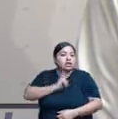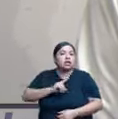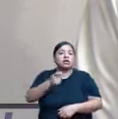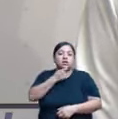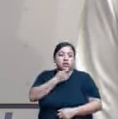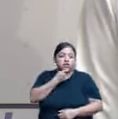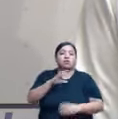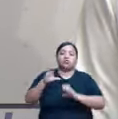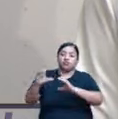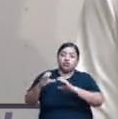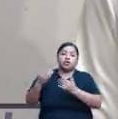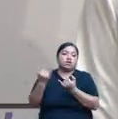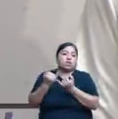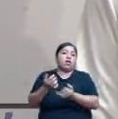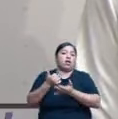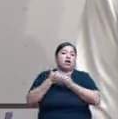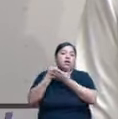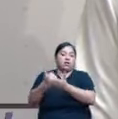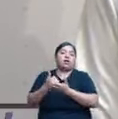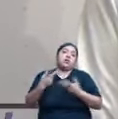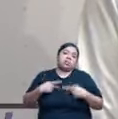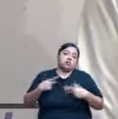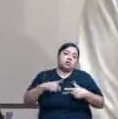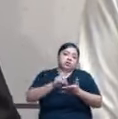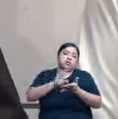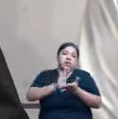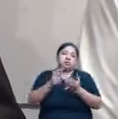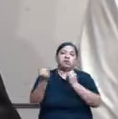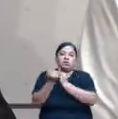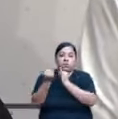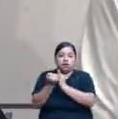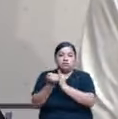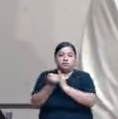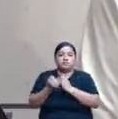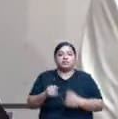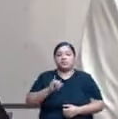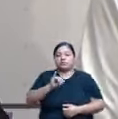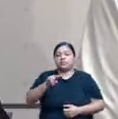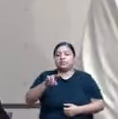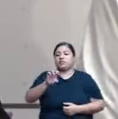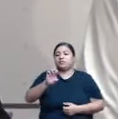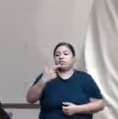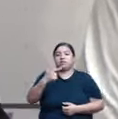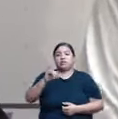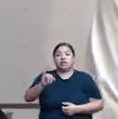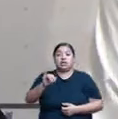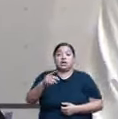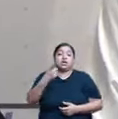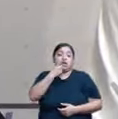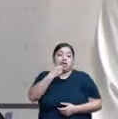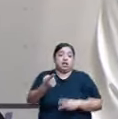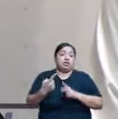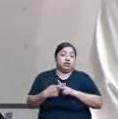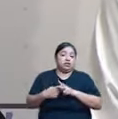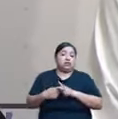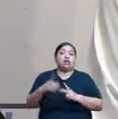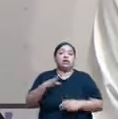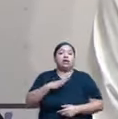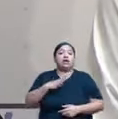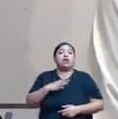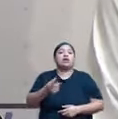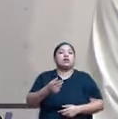y también ayudar a las personas con discapacidad. El INEGI en sus estadísticas menciona que la población infantil